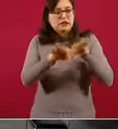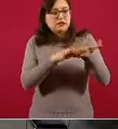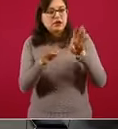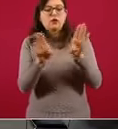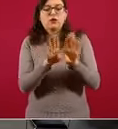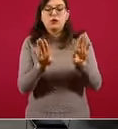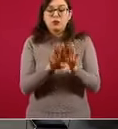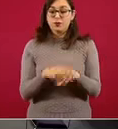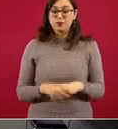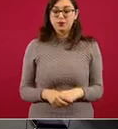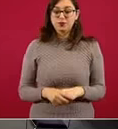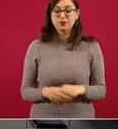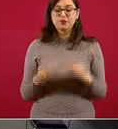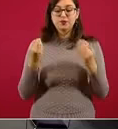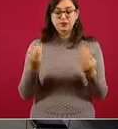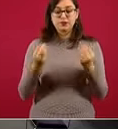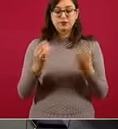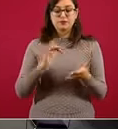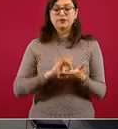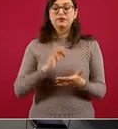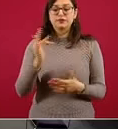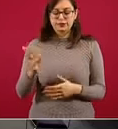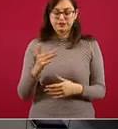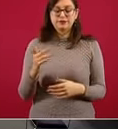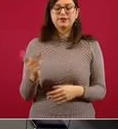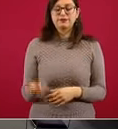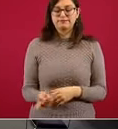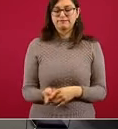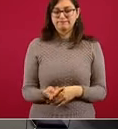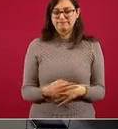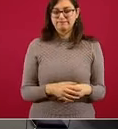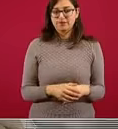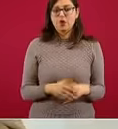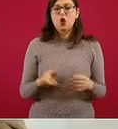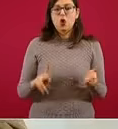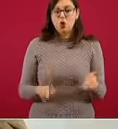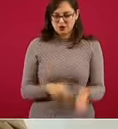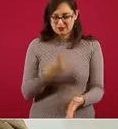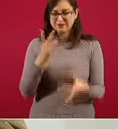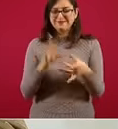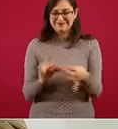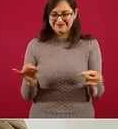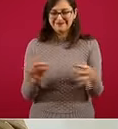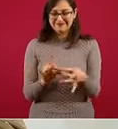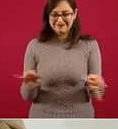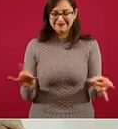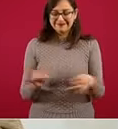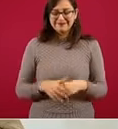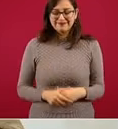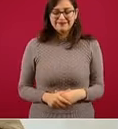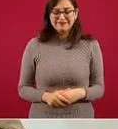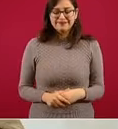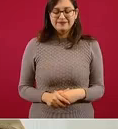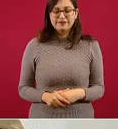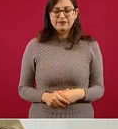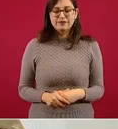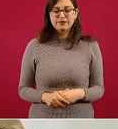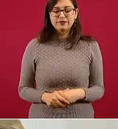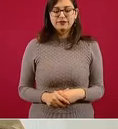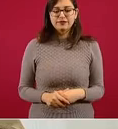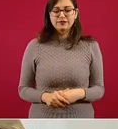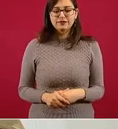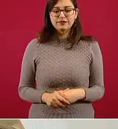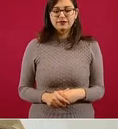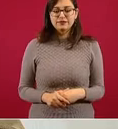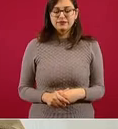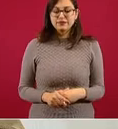Sí, muchas gracias por la pregunta, porque esto nos permite ser más puntuales. Cuando hablamos de la estrategia también de